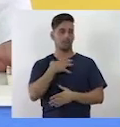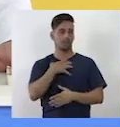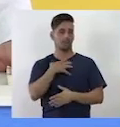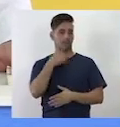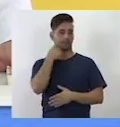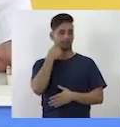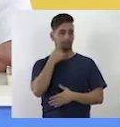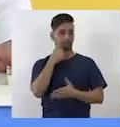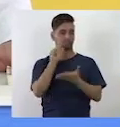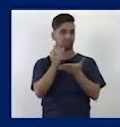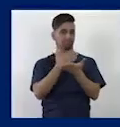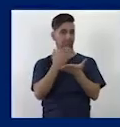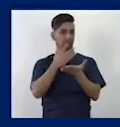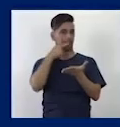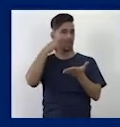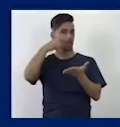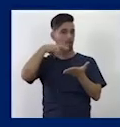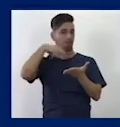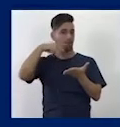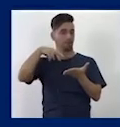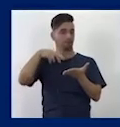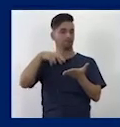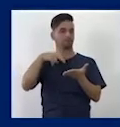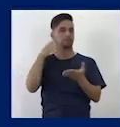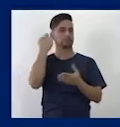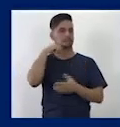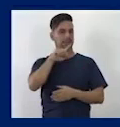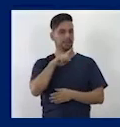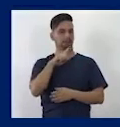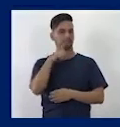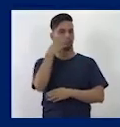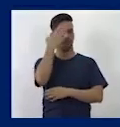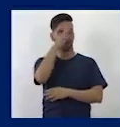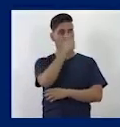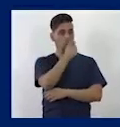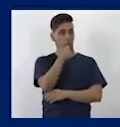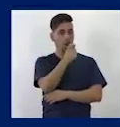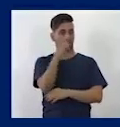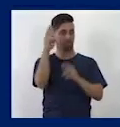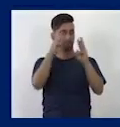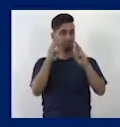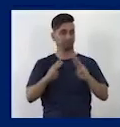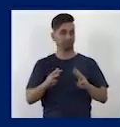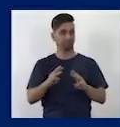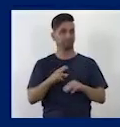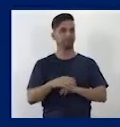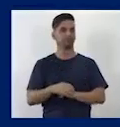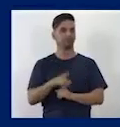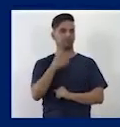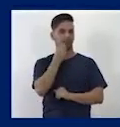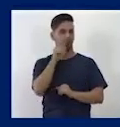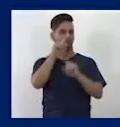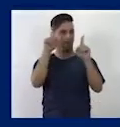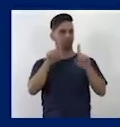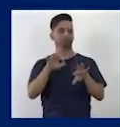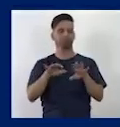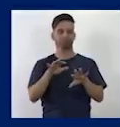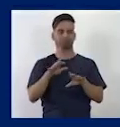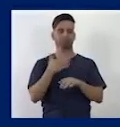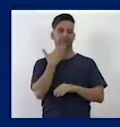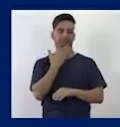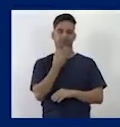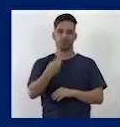tienen para consultar el libro de texto y como siempre digo cube educa esperando por usted bien consulte está